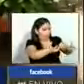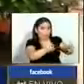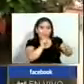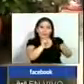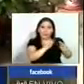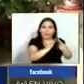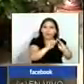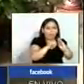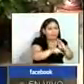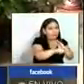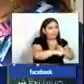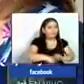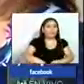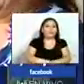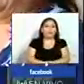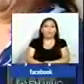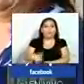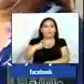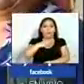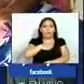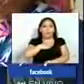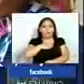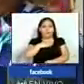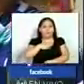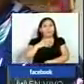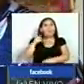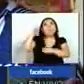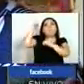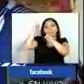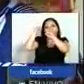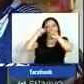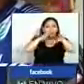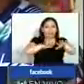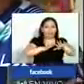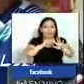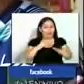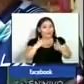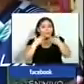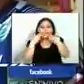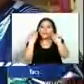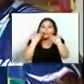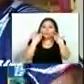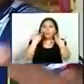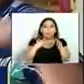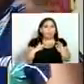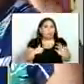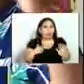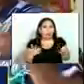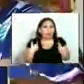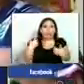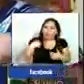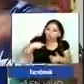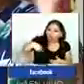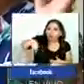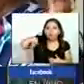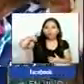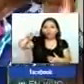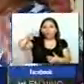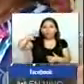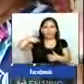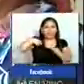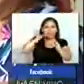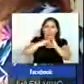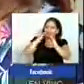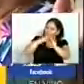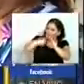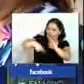casero Para mí es una gran bendición Y una gran alegría Porque no tengo que salir Allá afuera